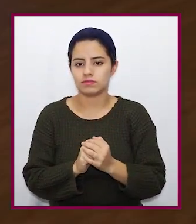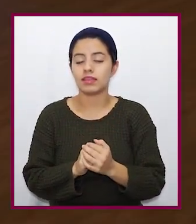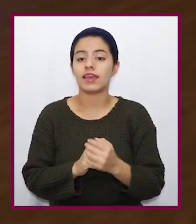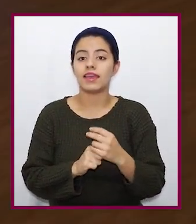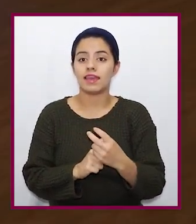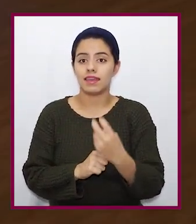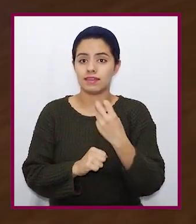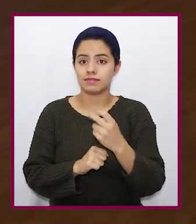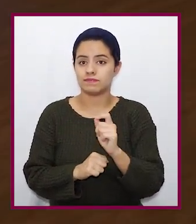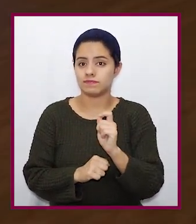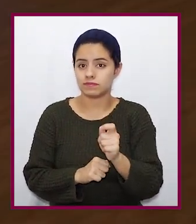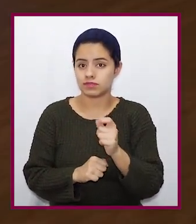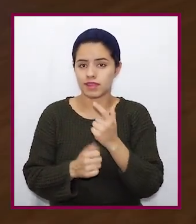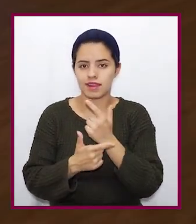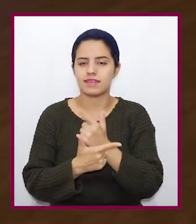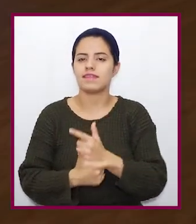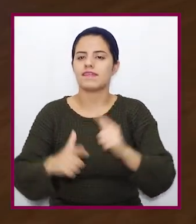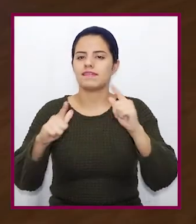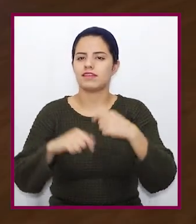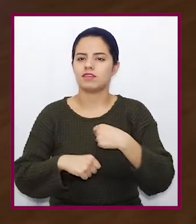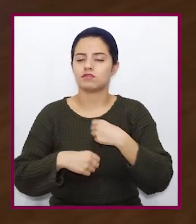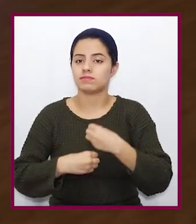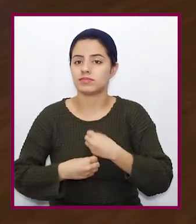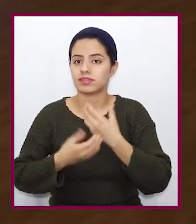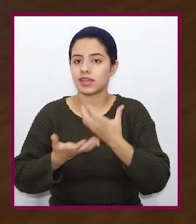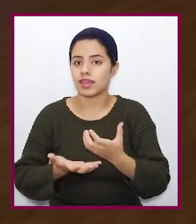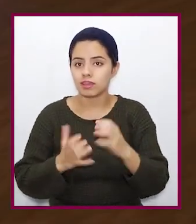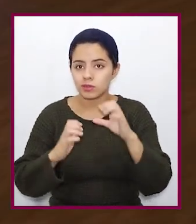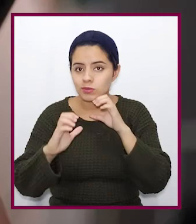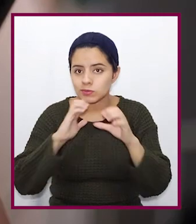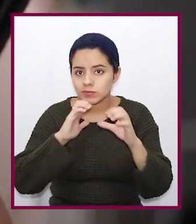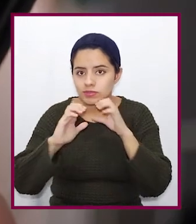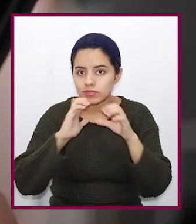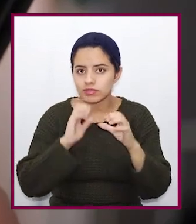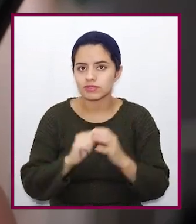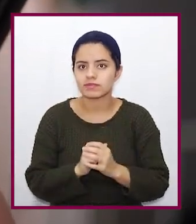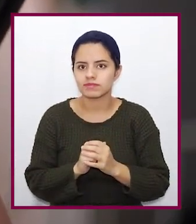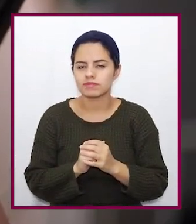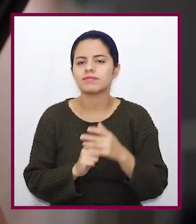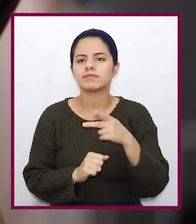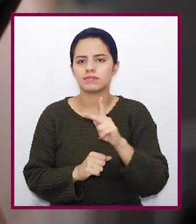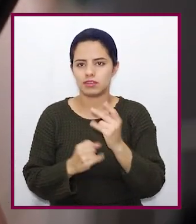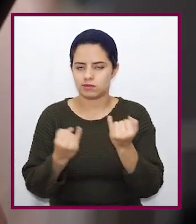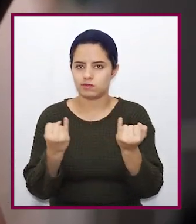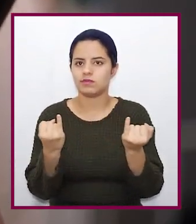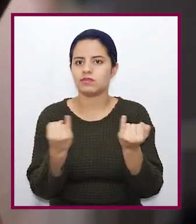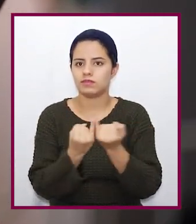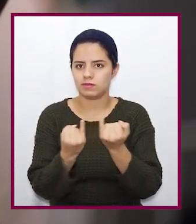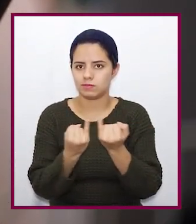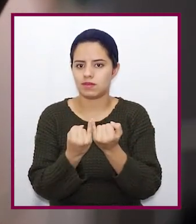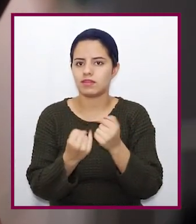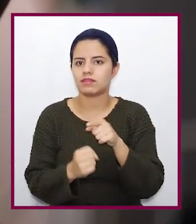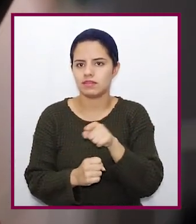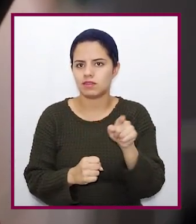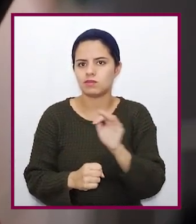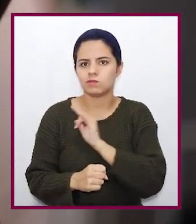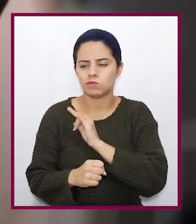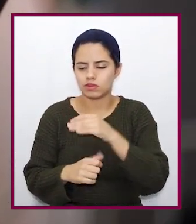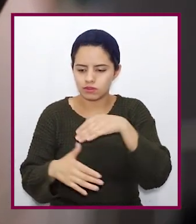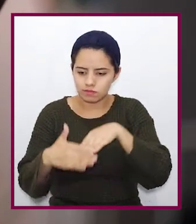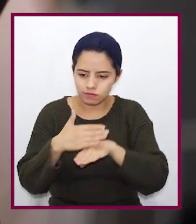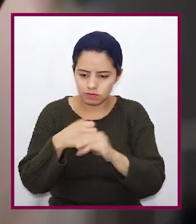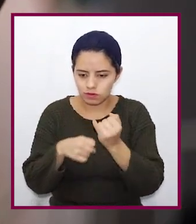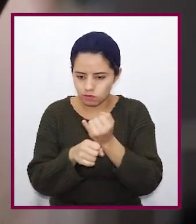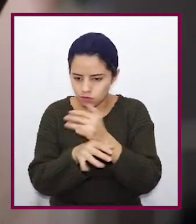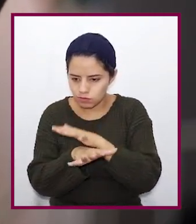limitan, a la libertad de expresión y comunicación. Además, se extienden al acceso de la información